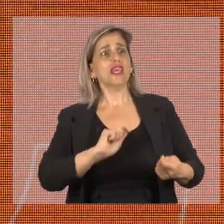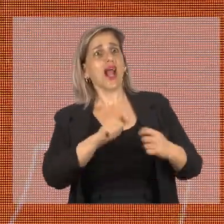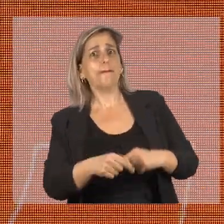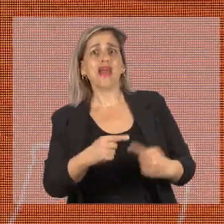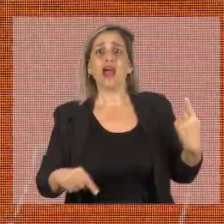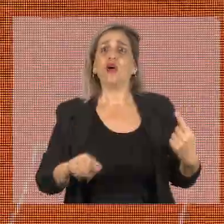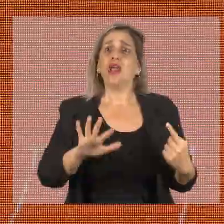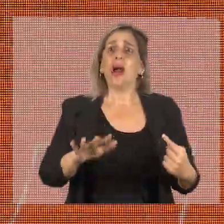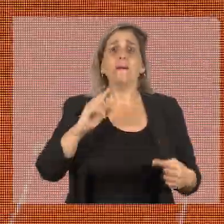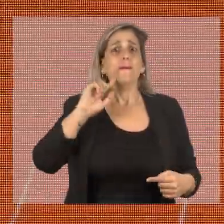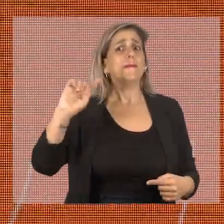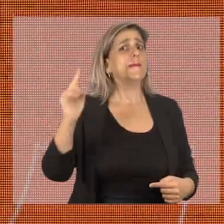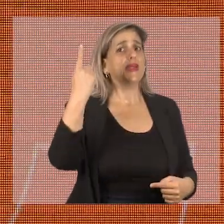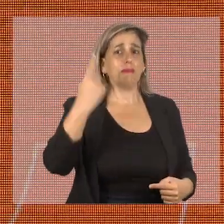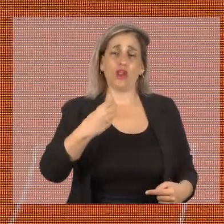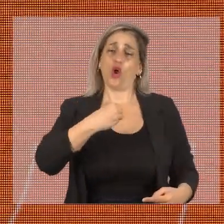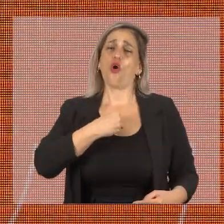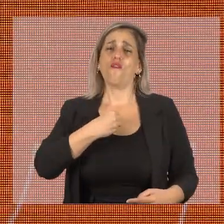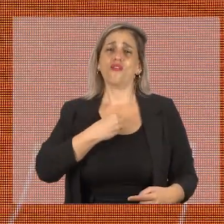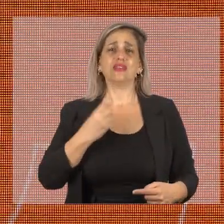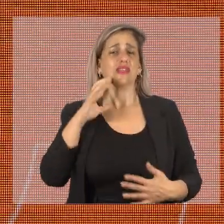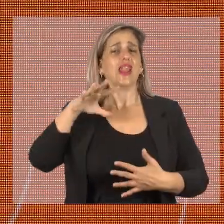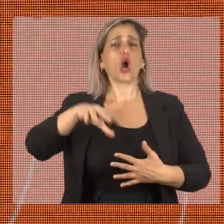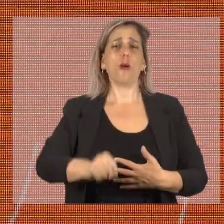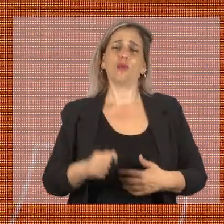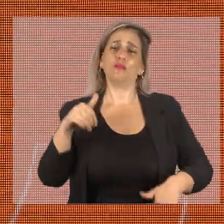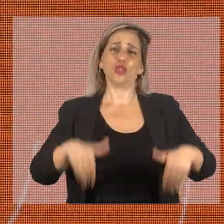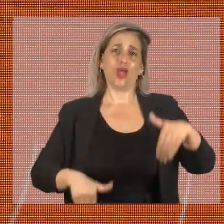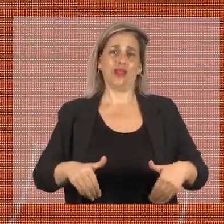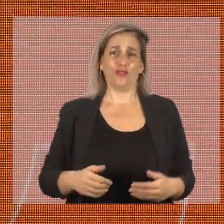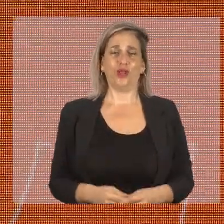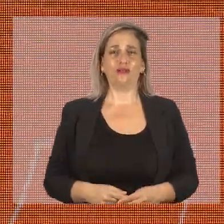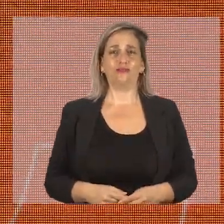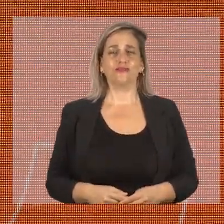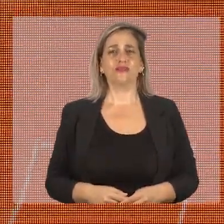la primer parada de esta confianza está en el compromiso electoral.